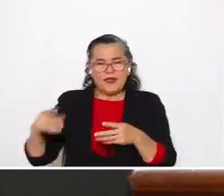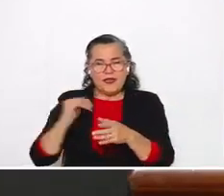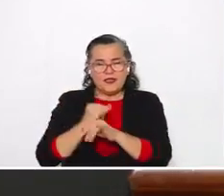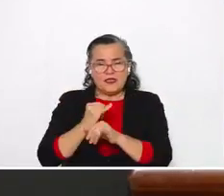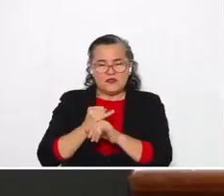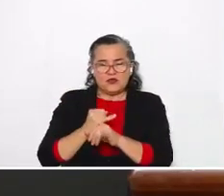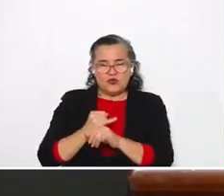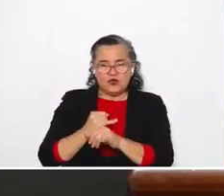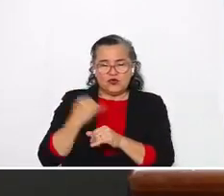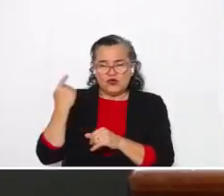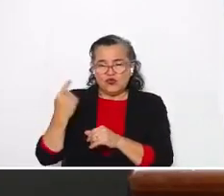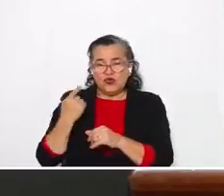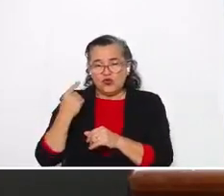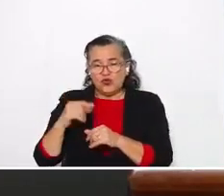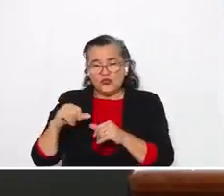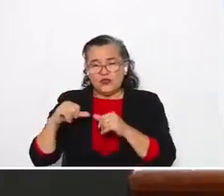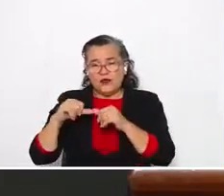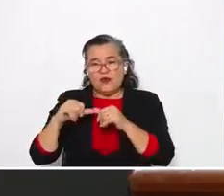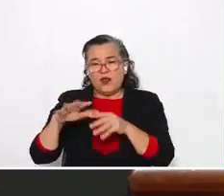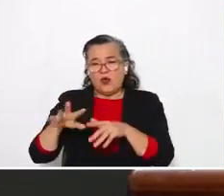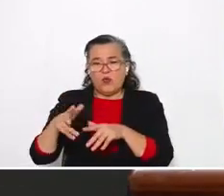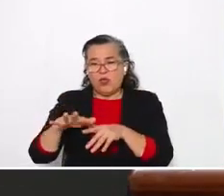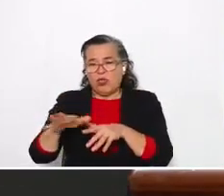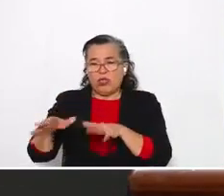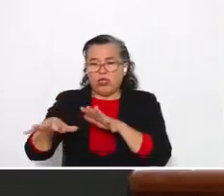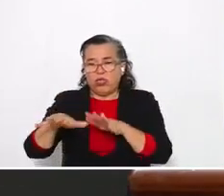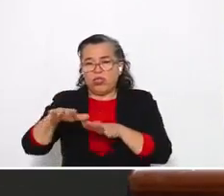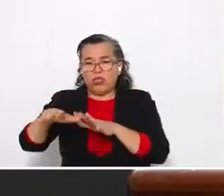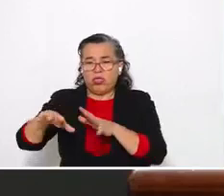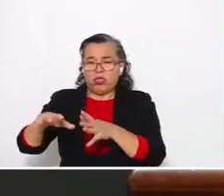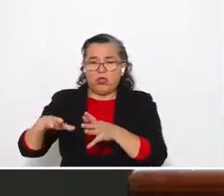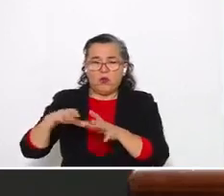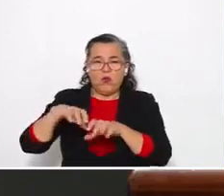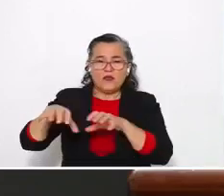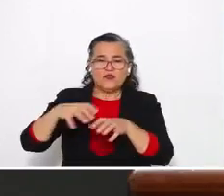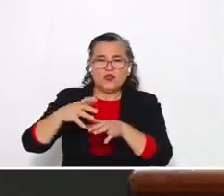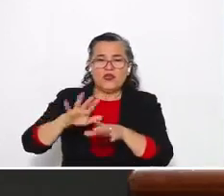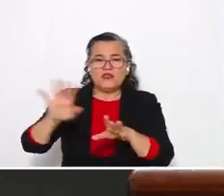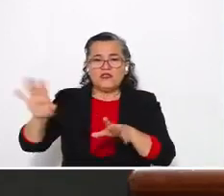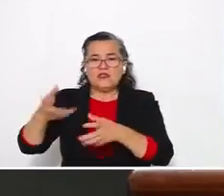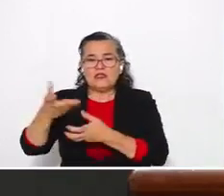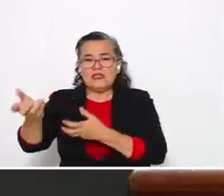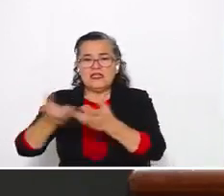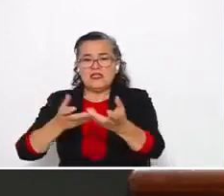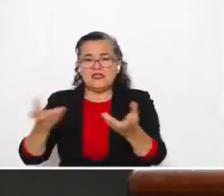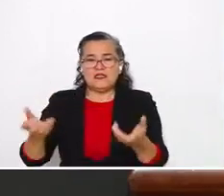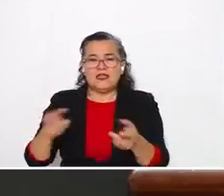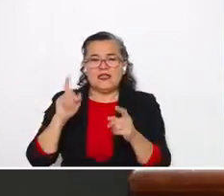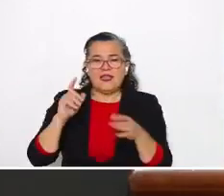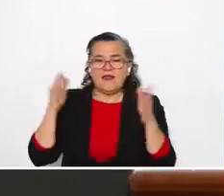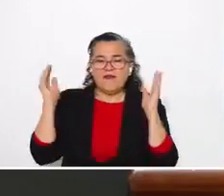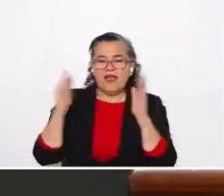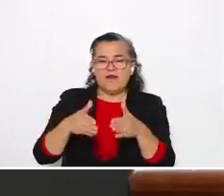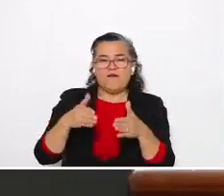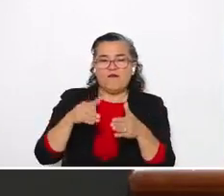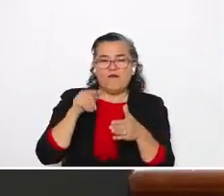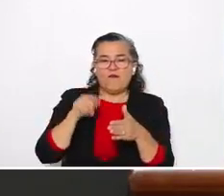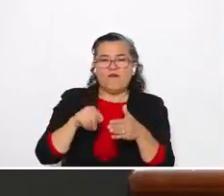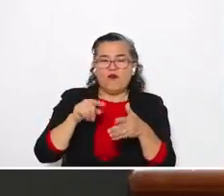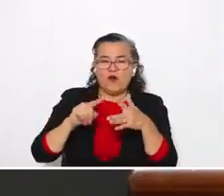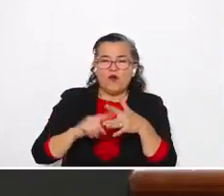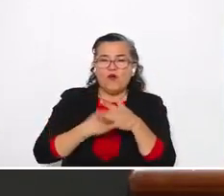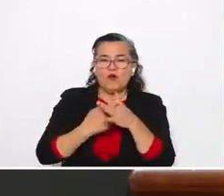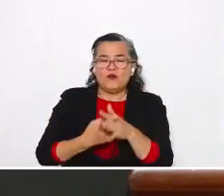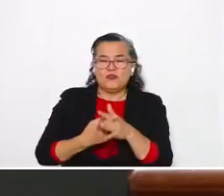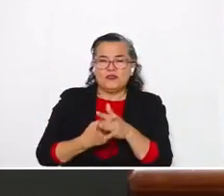puede caminar sobre acciones descarriladas ni dispersas. Debe estar en el foco de las iniciativas